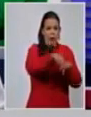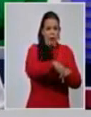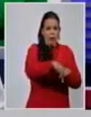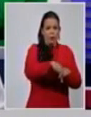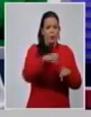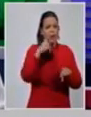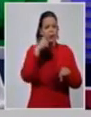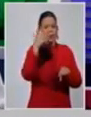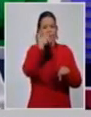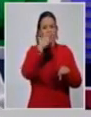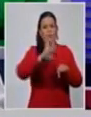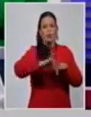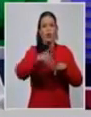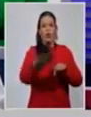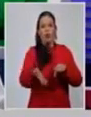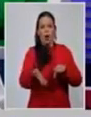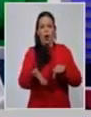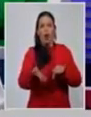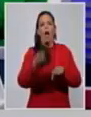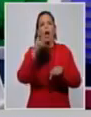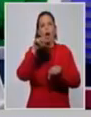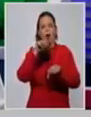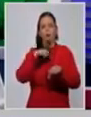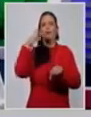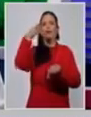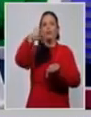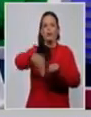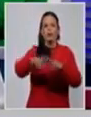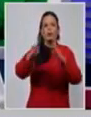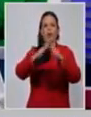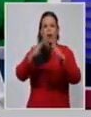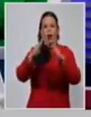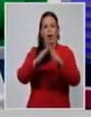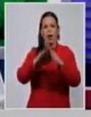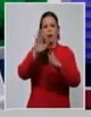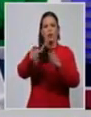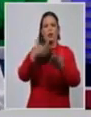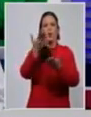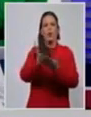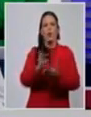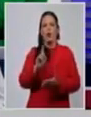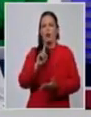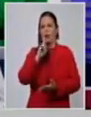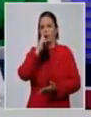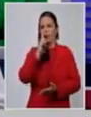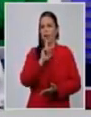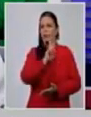el chequeo en sus domicilios y ver si hay alguno que esté infectado. Pero reitero, se hacen acciones intensas